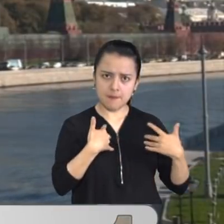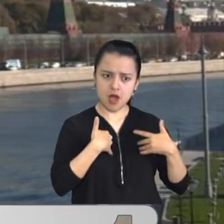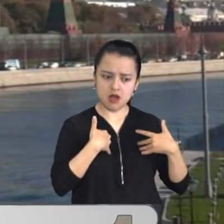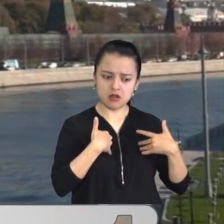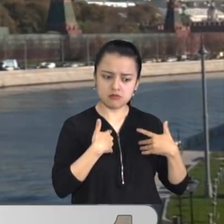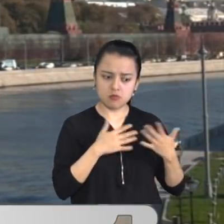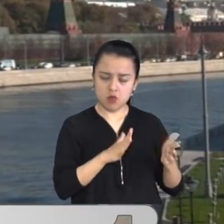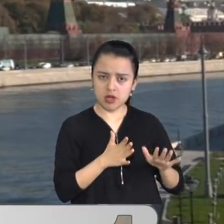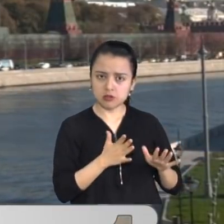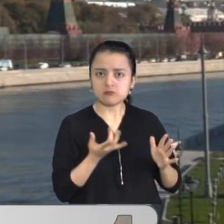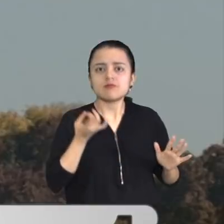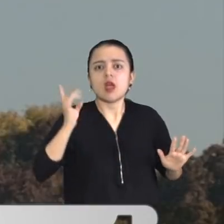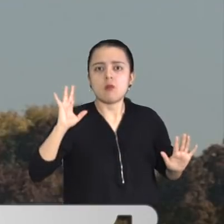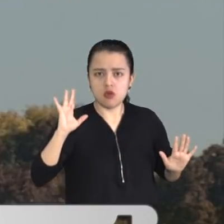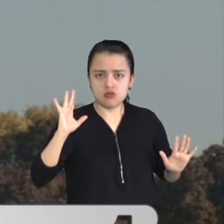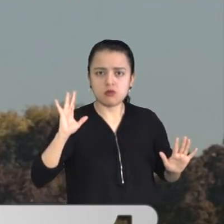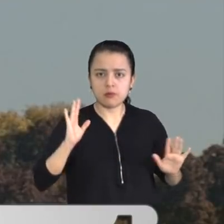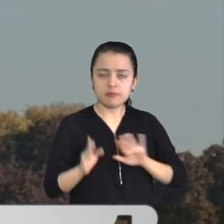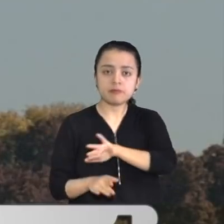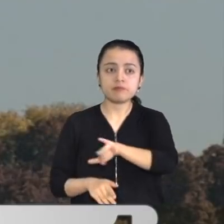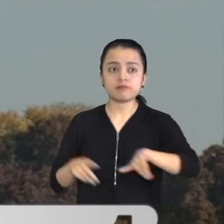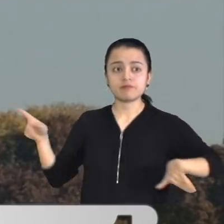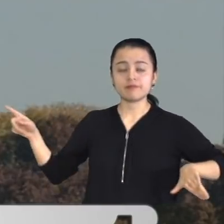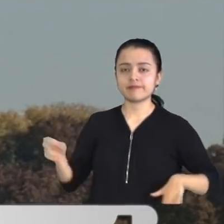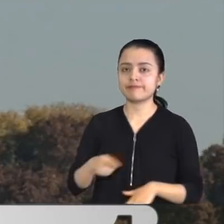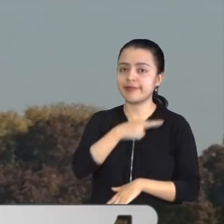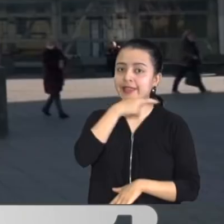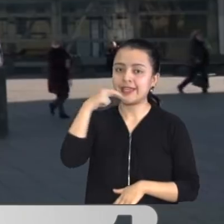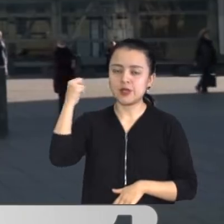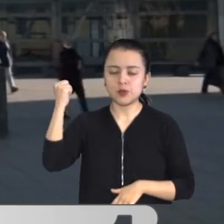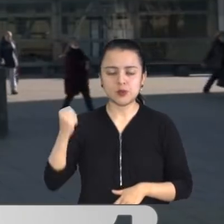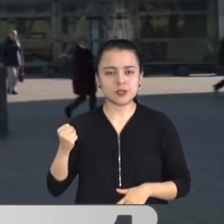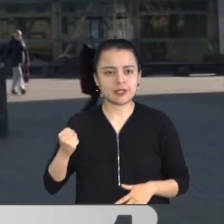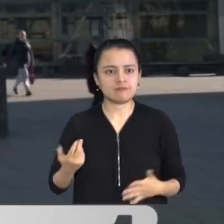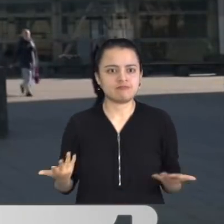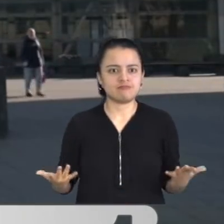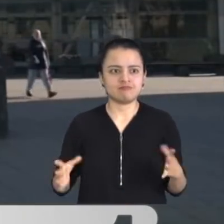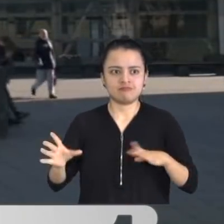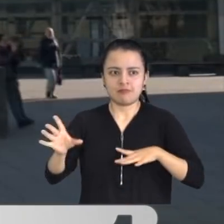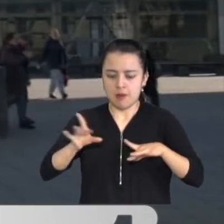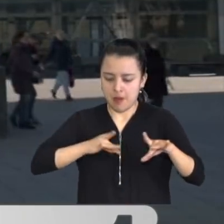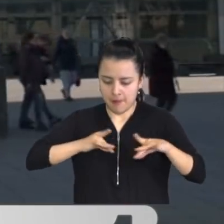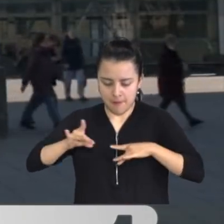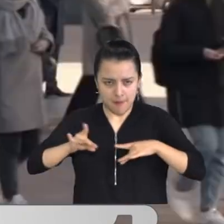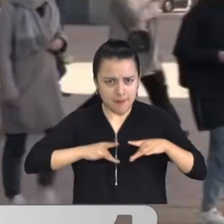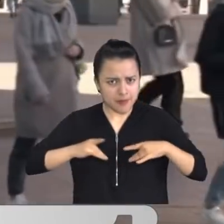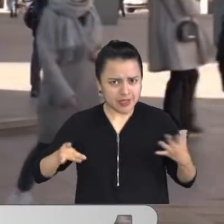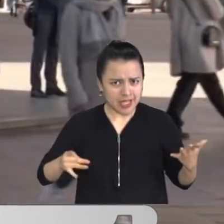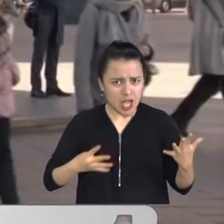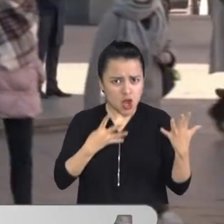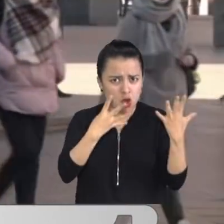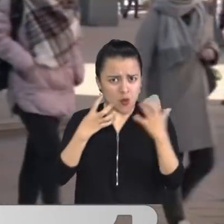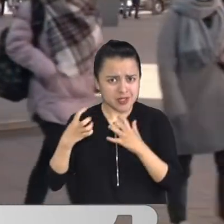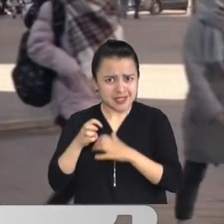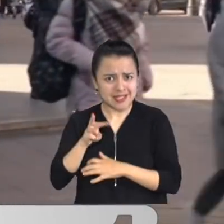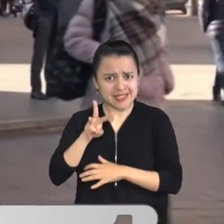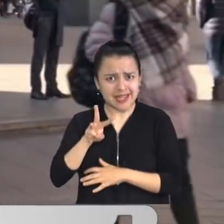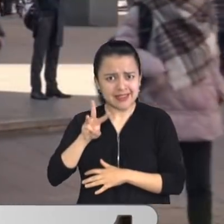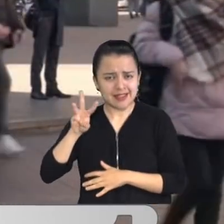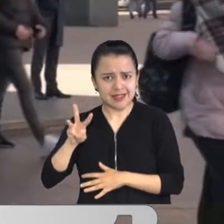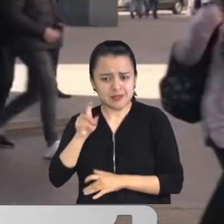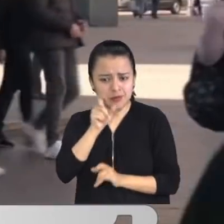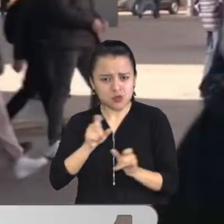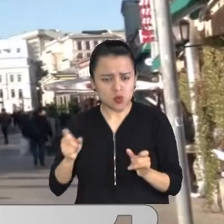Sigue creciendo la ola de muertos por coronavirus en Rusia. Las autoridades sanitarias informaron que 936 personas perdieron la vida